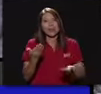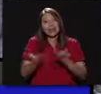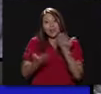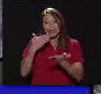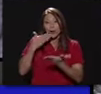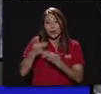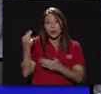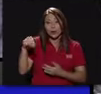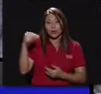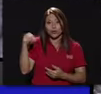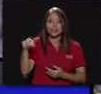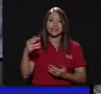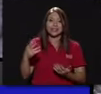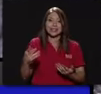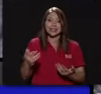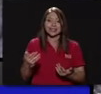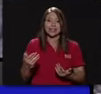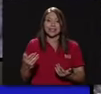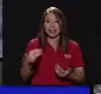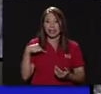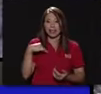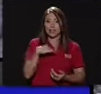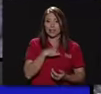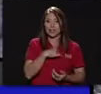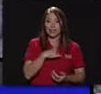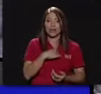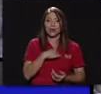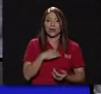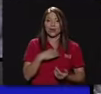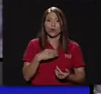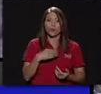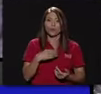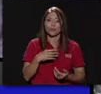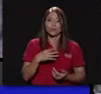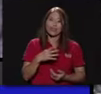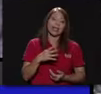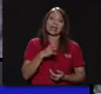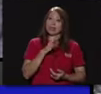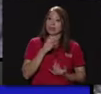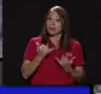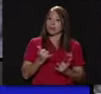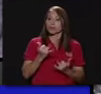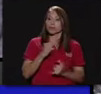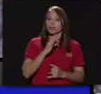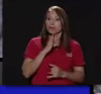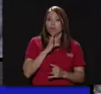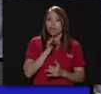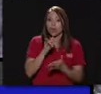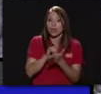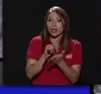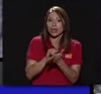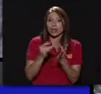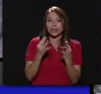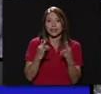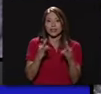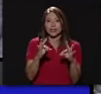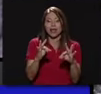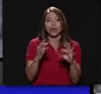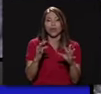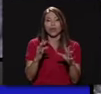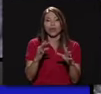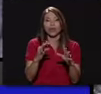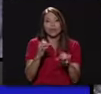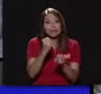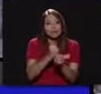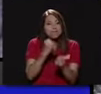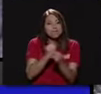Tal vez la buena noticia es que el ministerio, digamos, está hablando de eso y está tratando